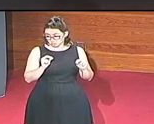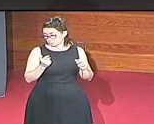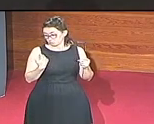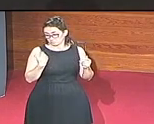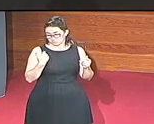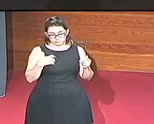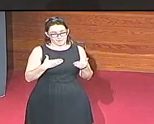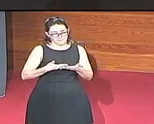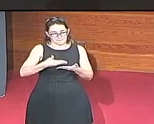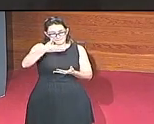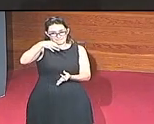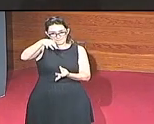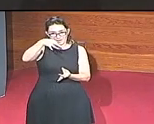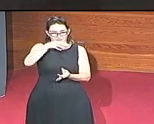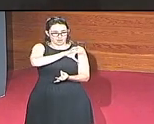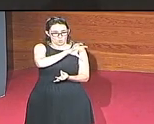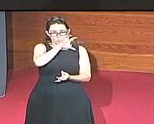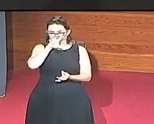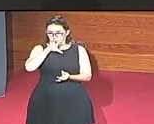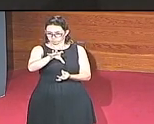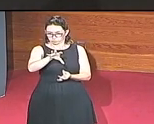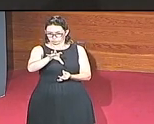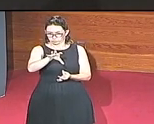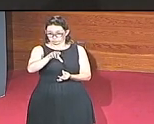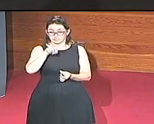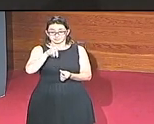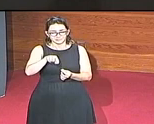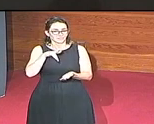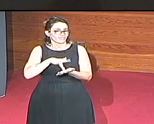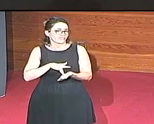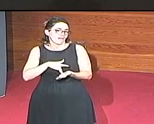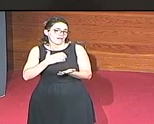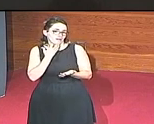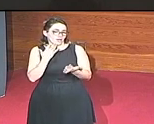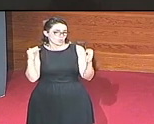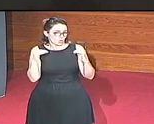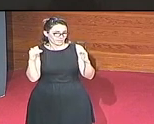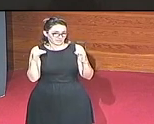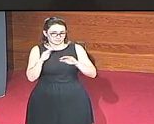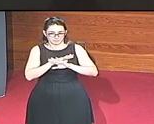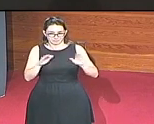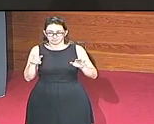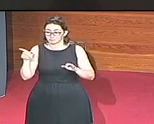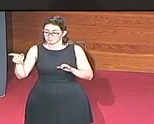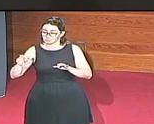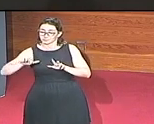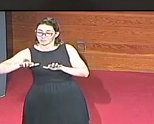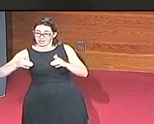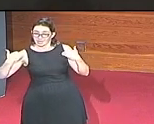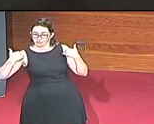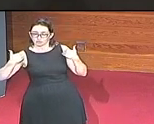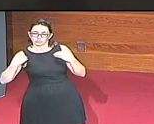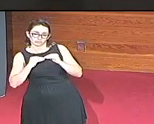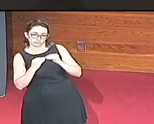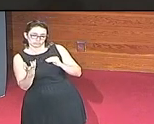lo pones en la página y esto lo haces un jueves y el jueves ya es redactor ya cuadra su texto tu cuadra este